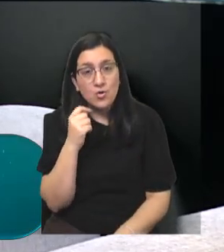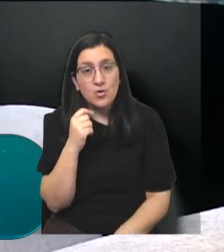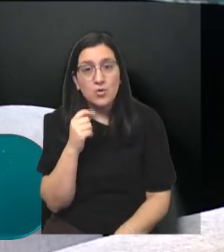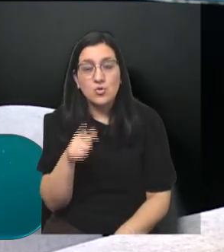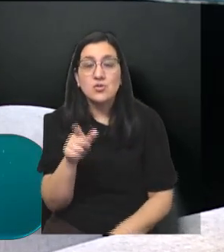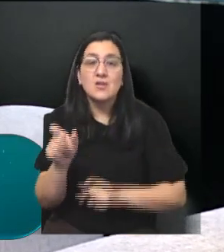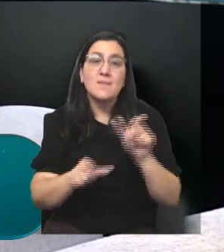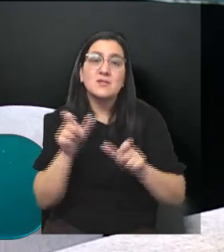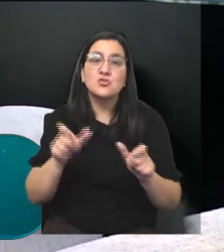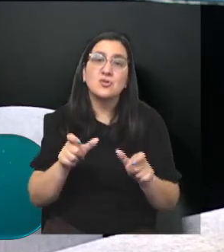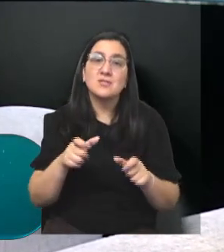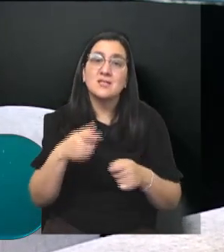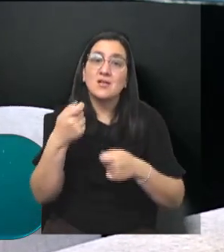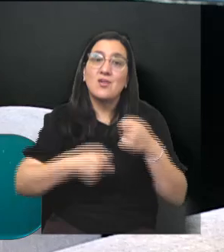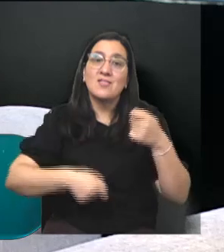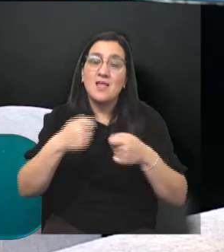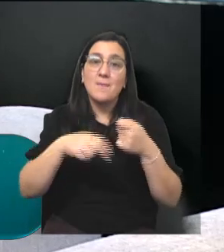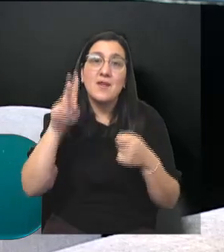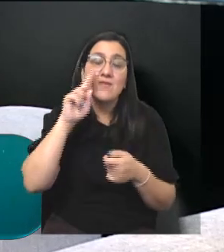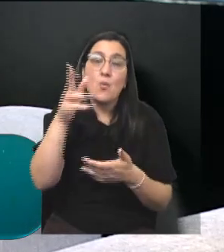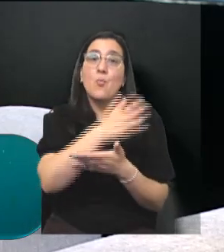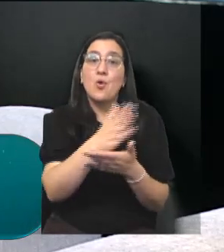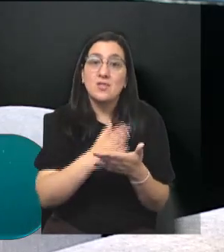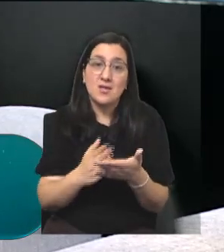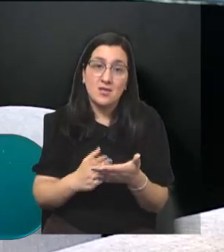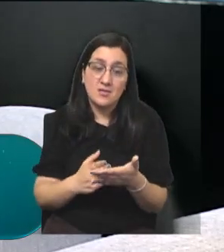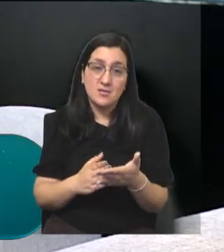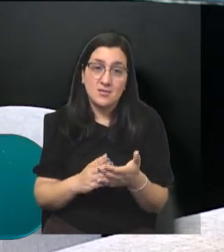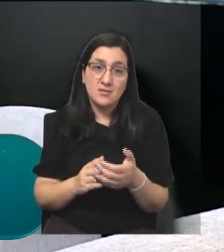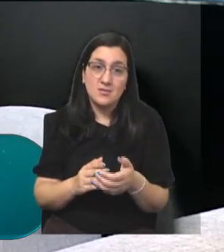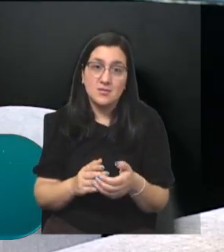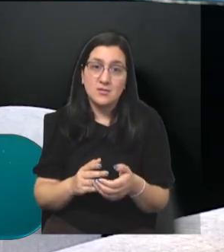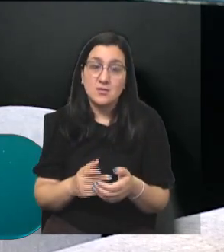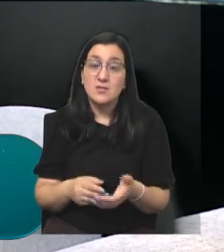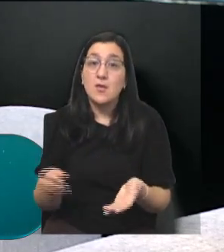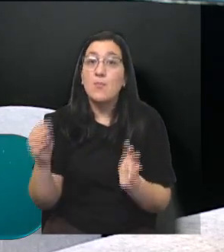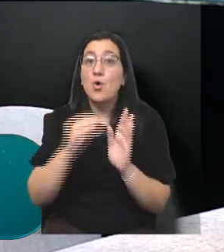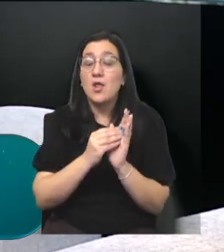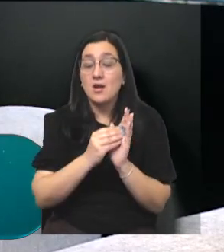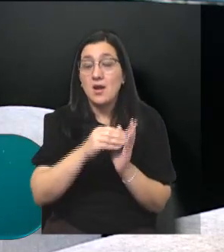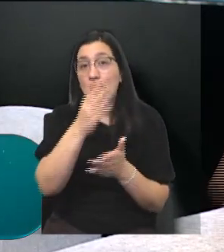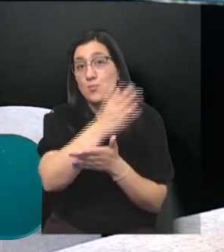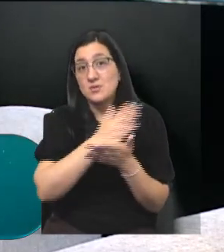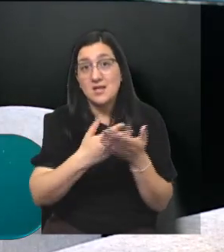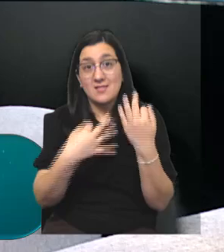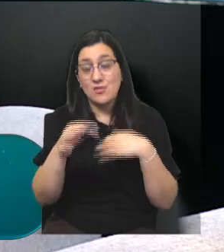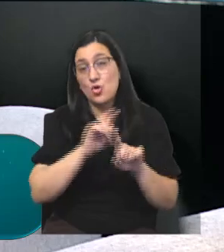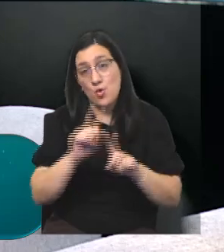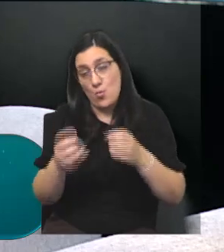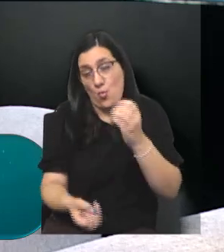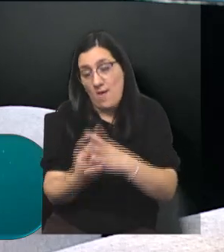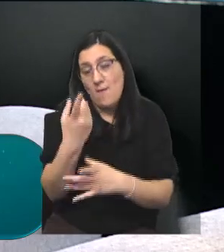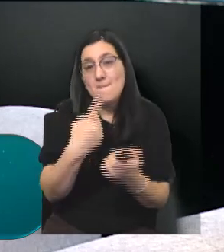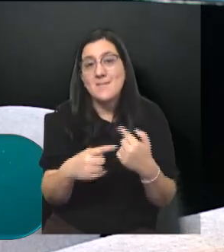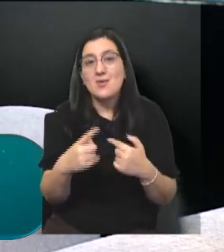de la gente sacando entrada para ir a ver un poeta, ¿no? Esta cuestión de poner la poesía en el teatro, que no es nuevo, obviamente, pero